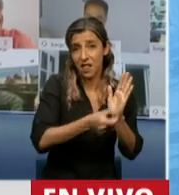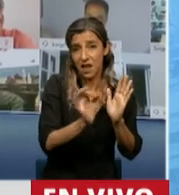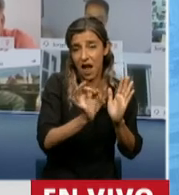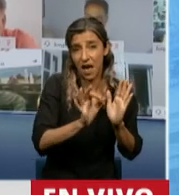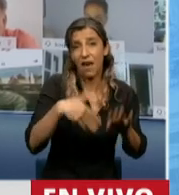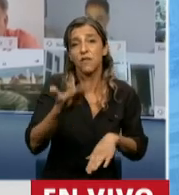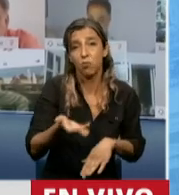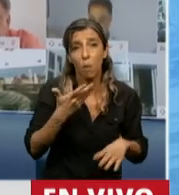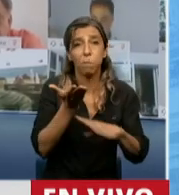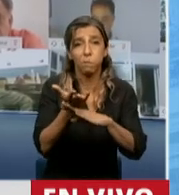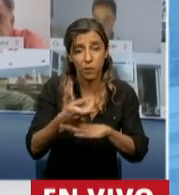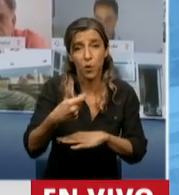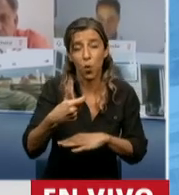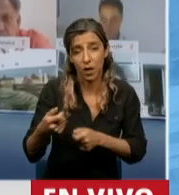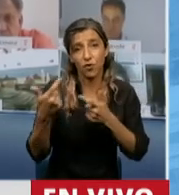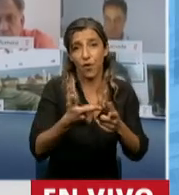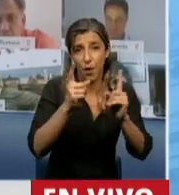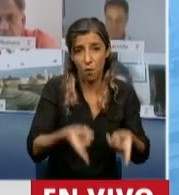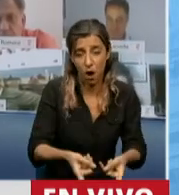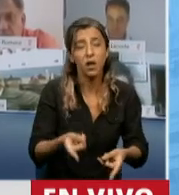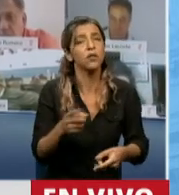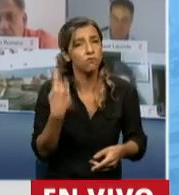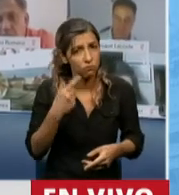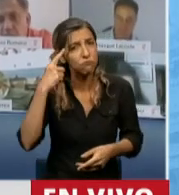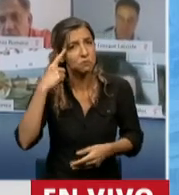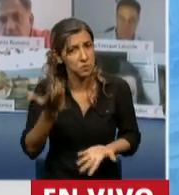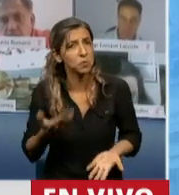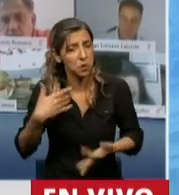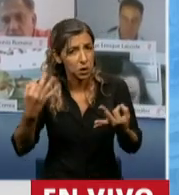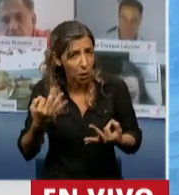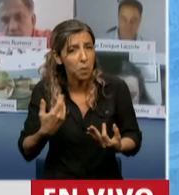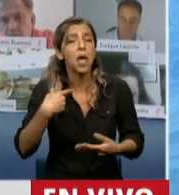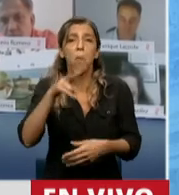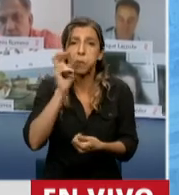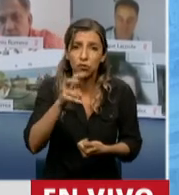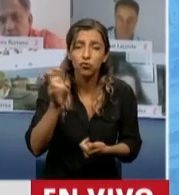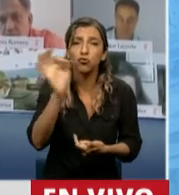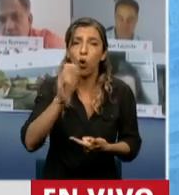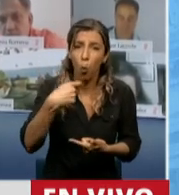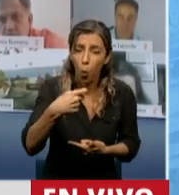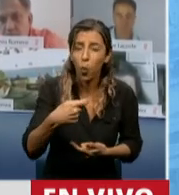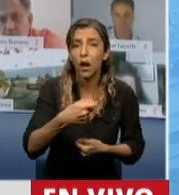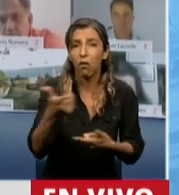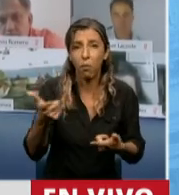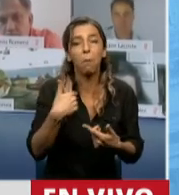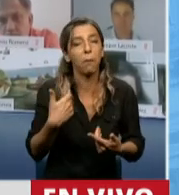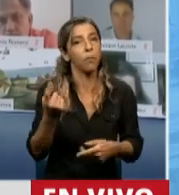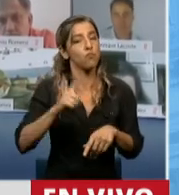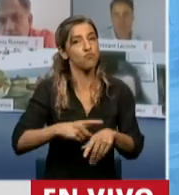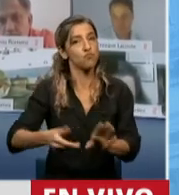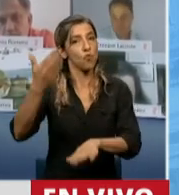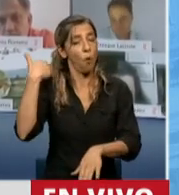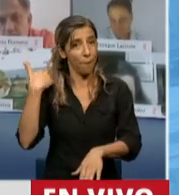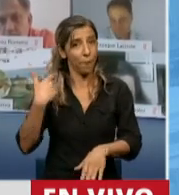ama de casa reciba o una pensión universal o una jubilación. Lo que hizo el gobierno cuando lanzó la